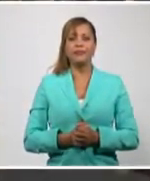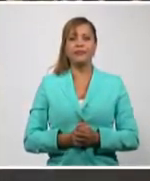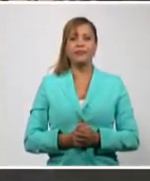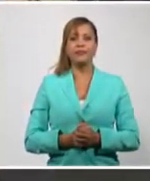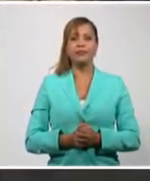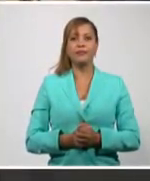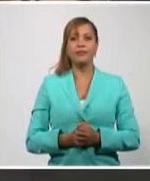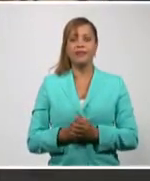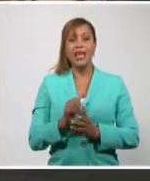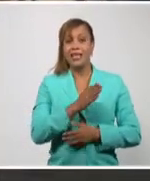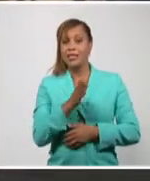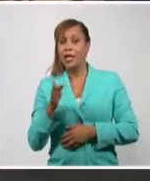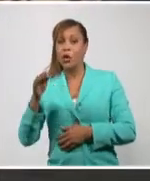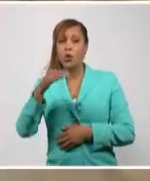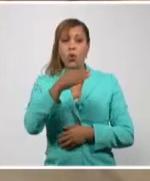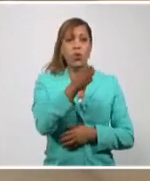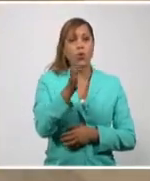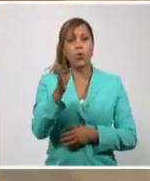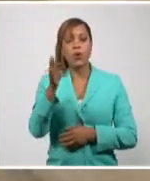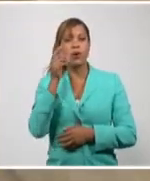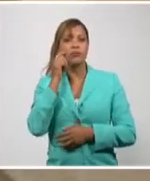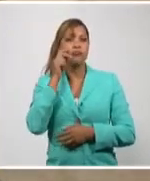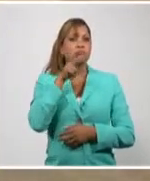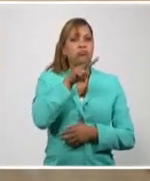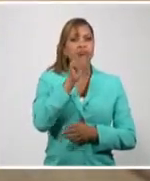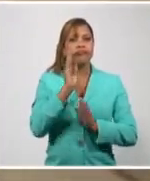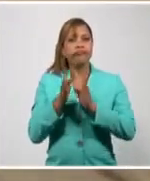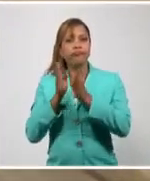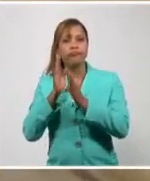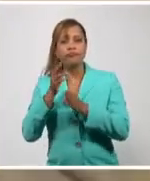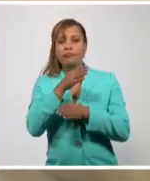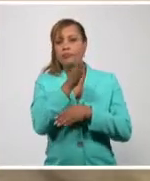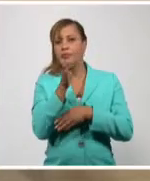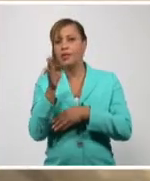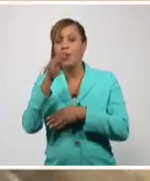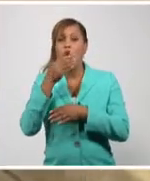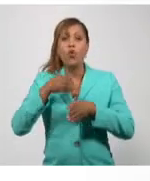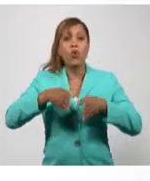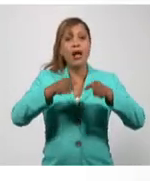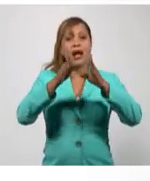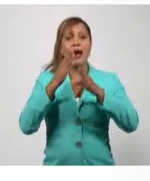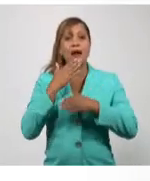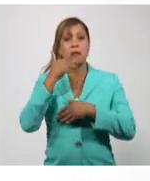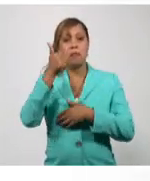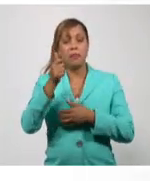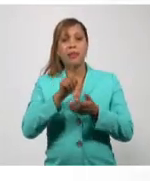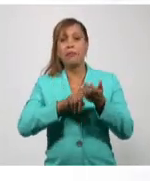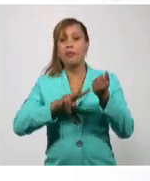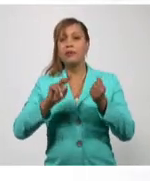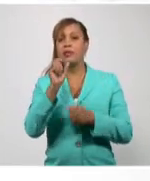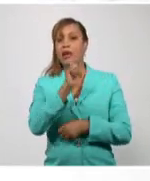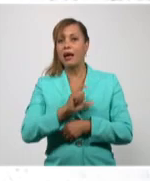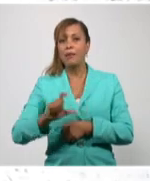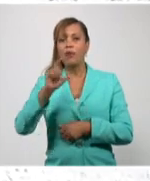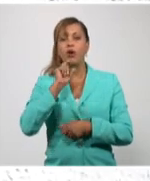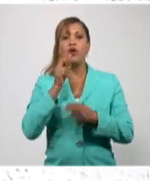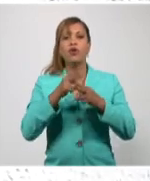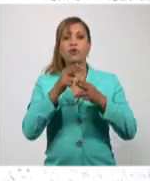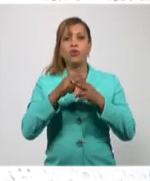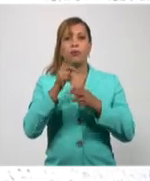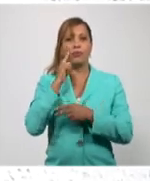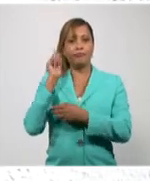entre curvas. Sin permitir visualizarle el inicio y el fin, una de las calles más conocidas de Camagüey es Cisneros, nombrada así en